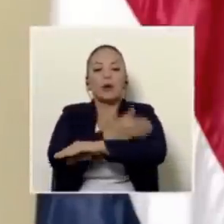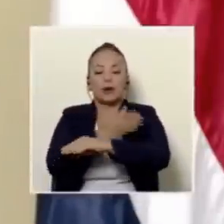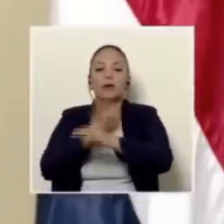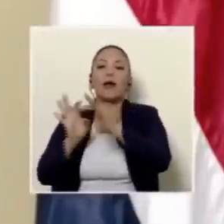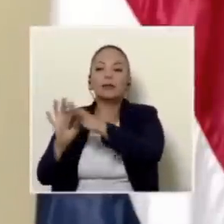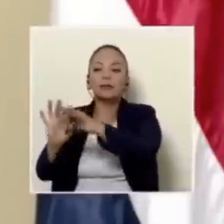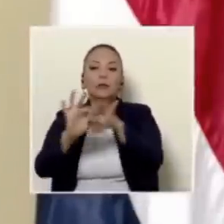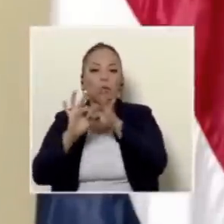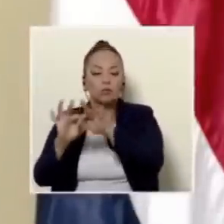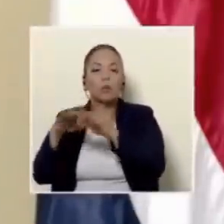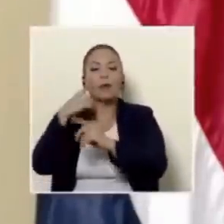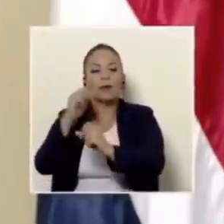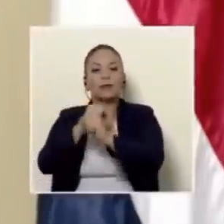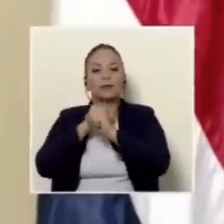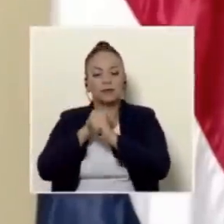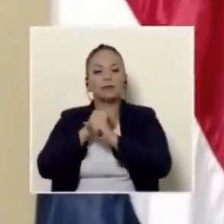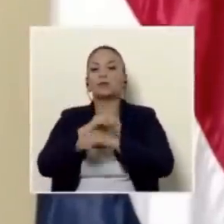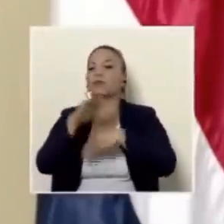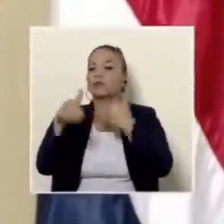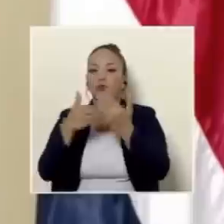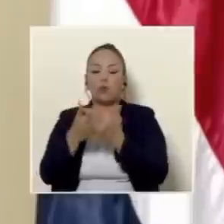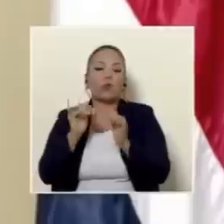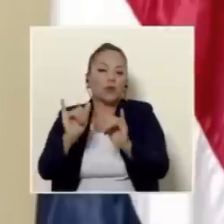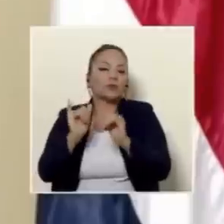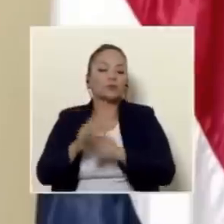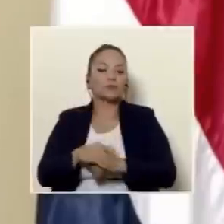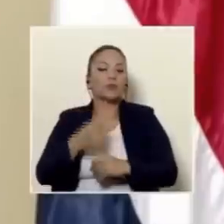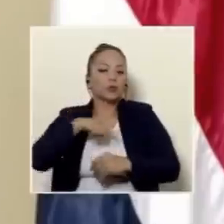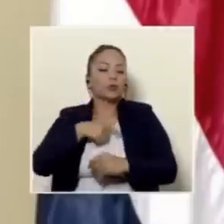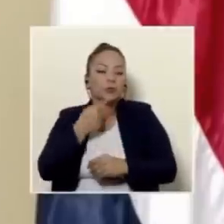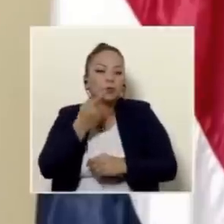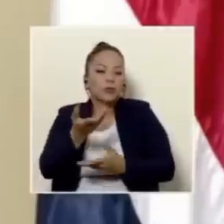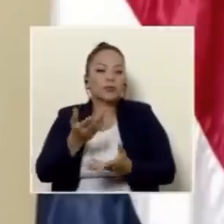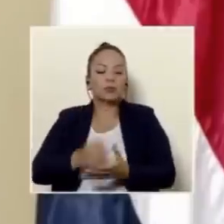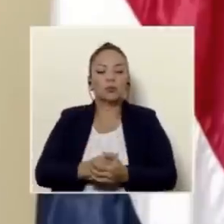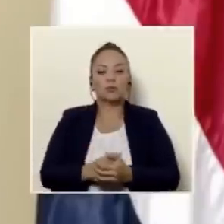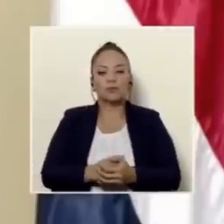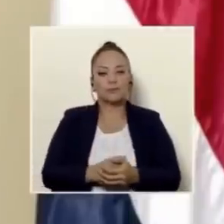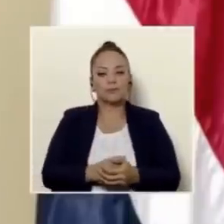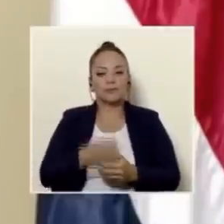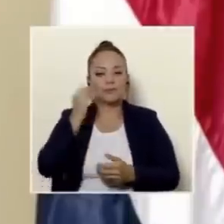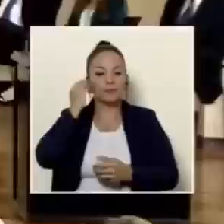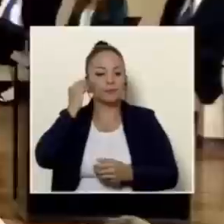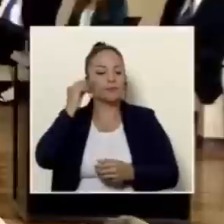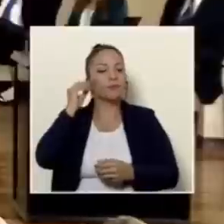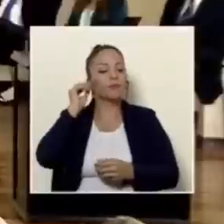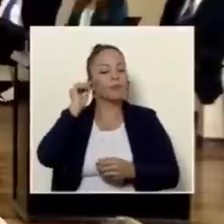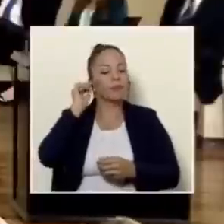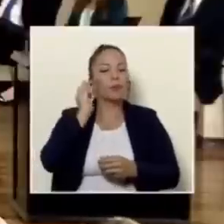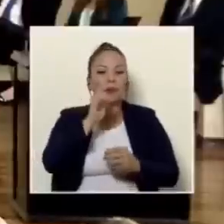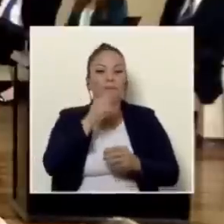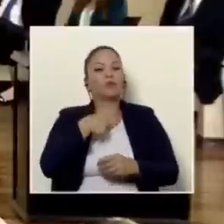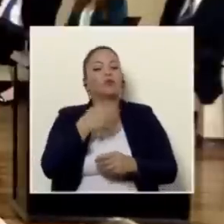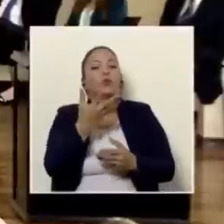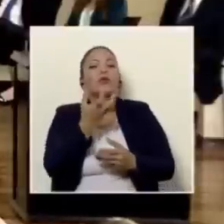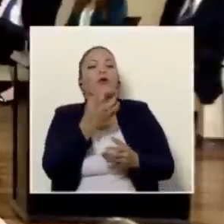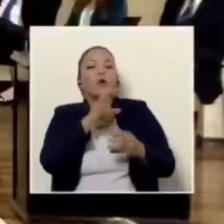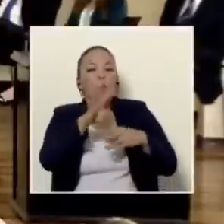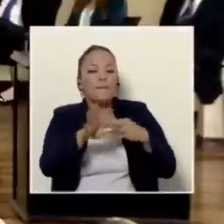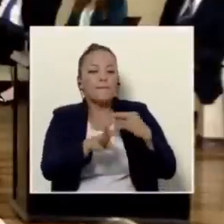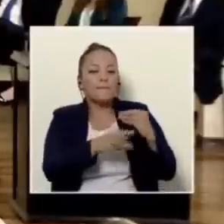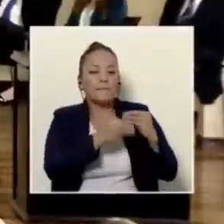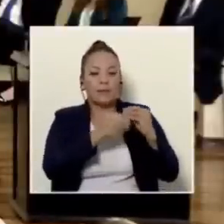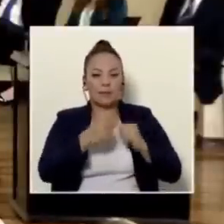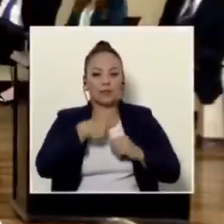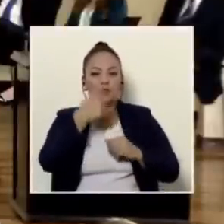la articulación para garantizar todo esto que hemos manifestado. Ok, yo quiero complementar, porque yo soy un poquillo